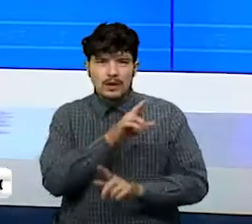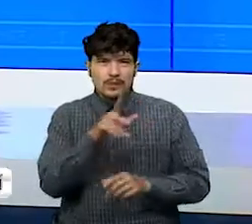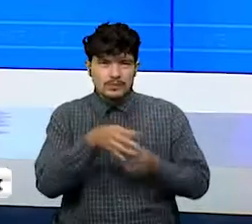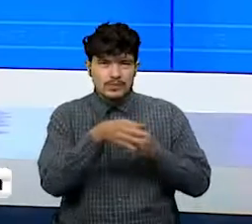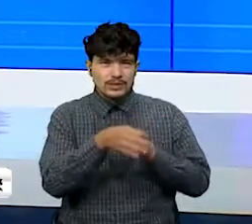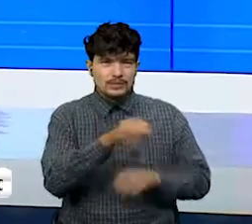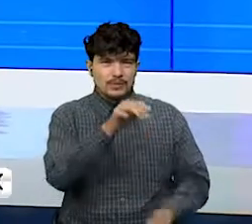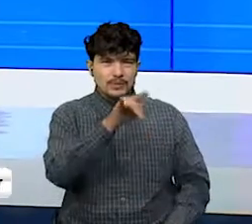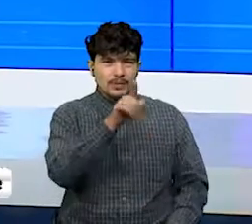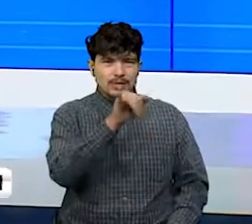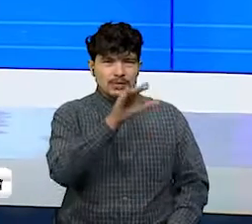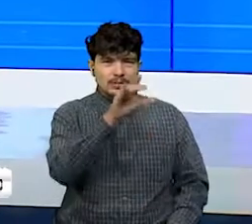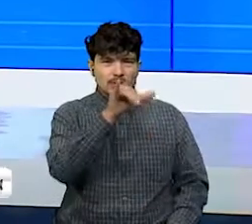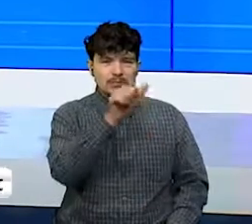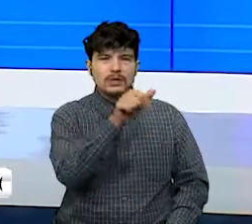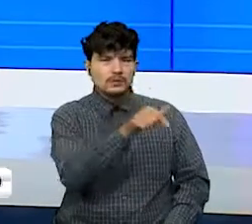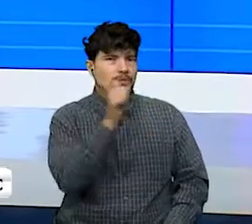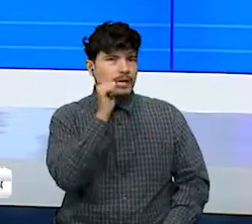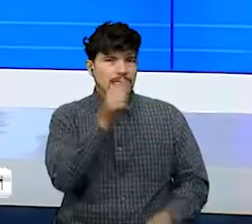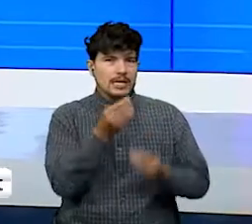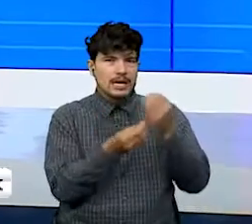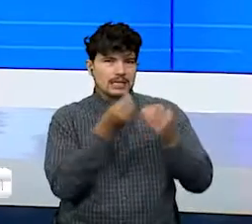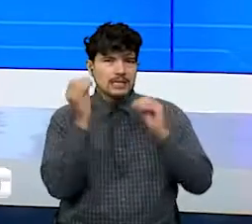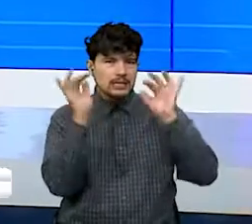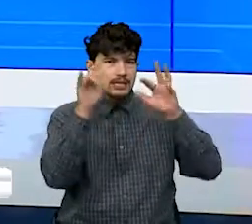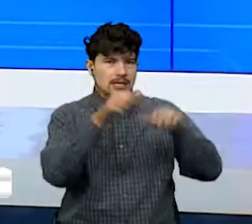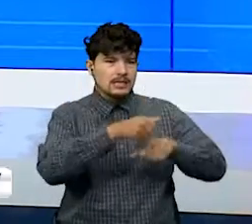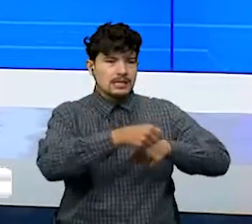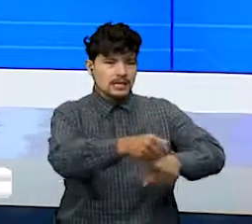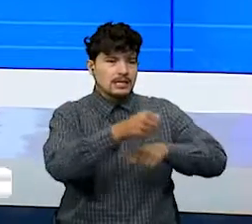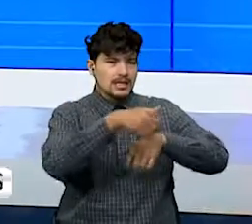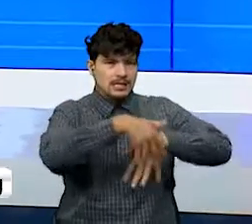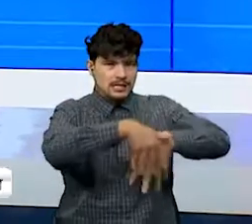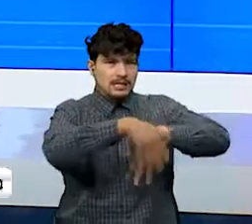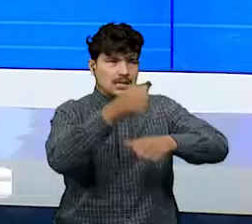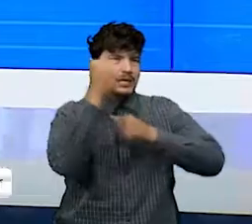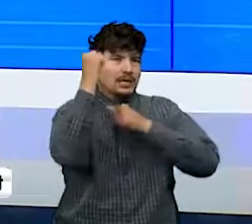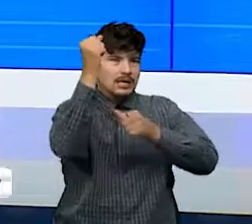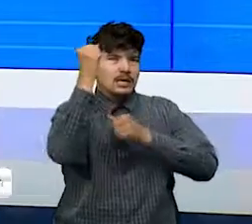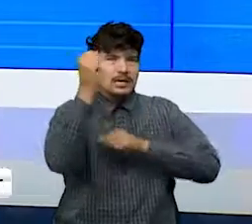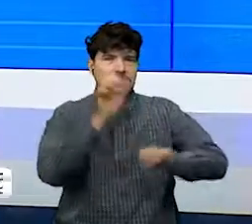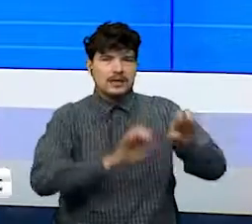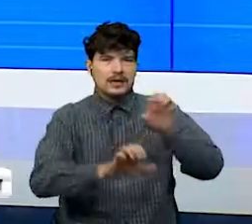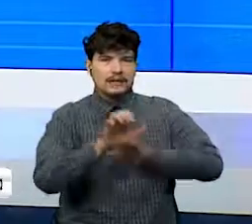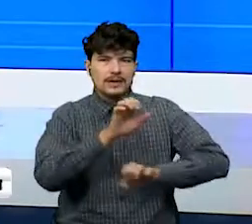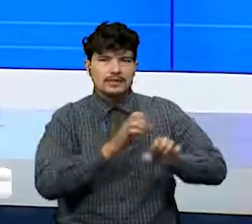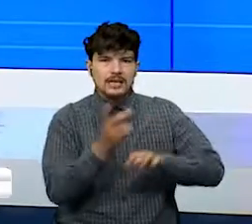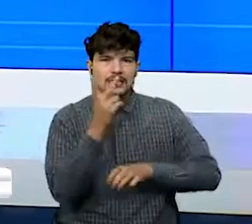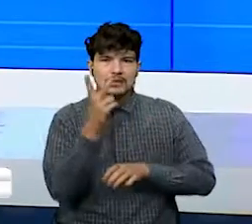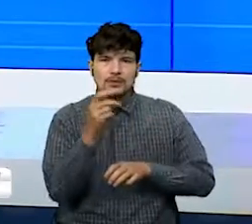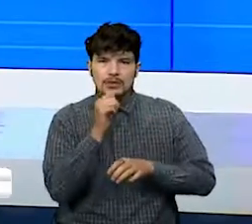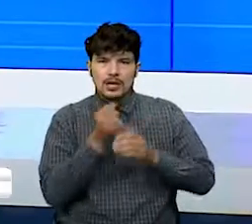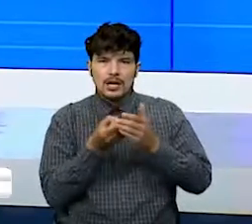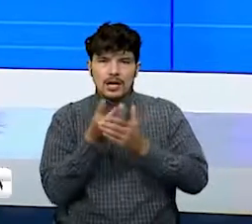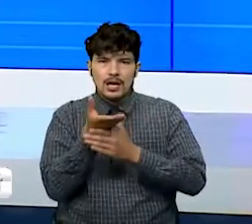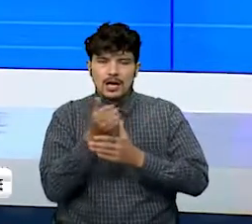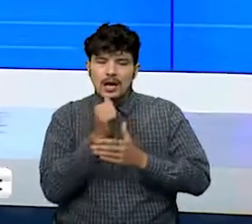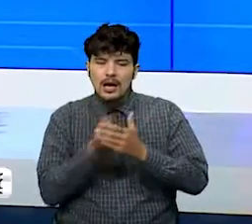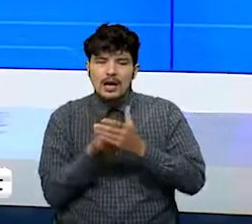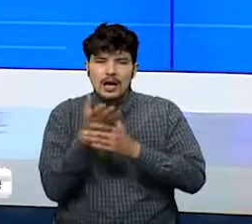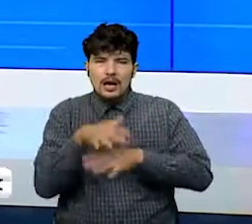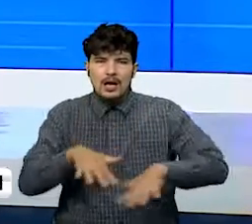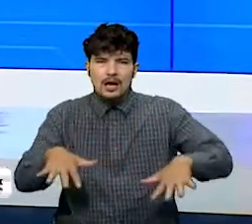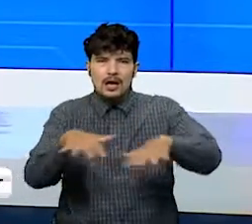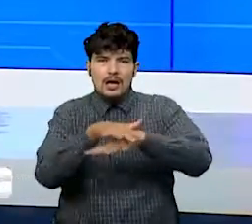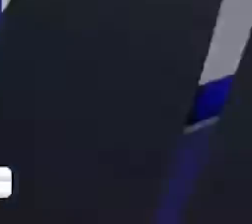Mutisco se tiene previsto para mañana hacer una concentración pacífica en defensa de los dos páramos del Almorzadero y Santurbán. Dolly Xiomara Niño, usted nos amplía esa